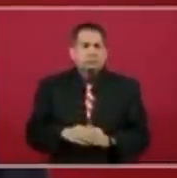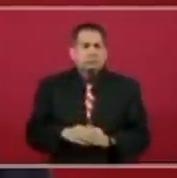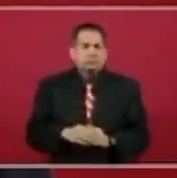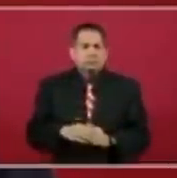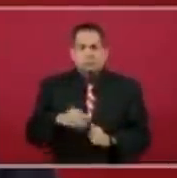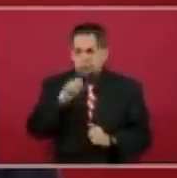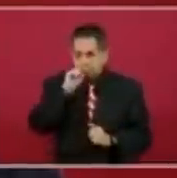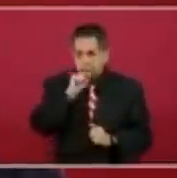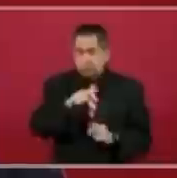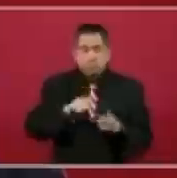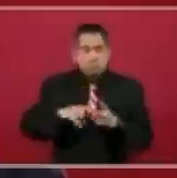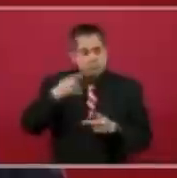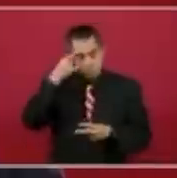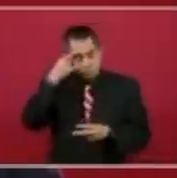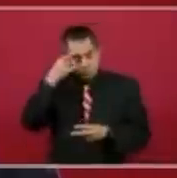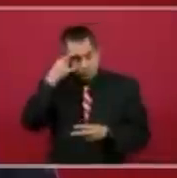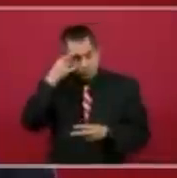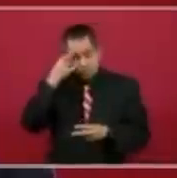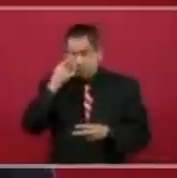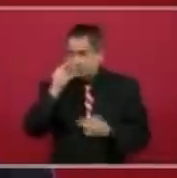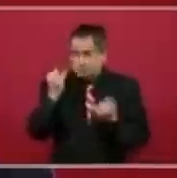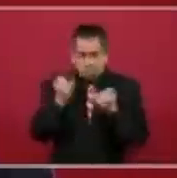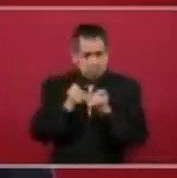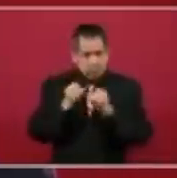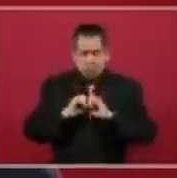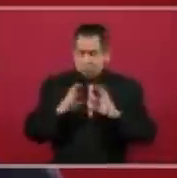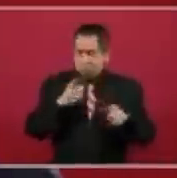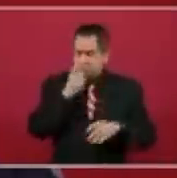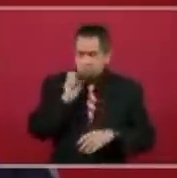lo mismo el de Campeche,